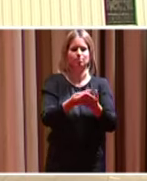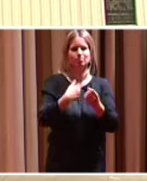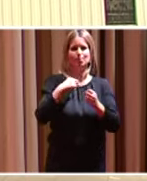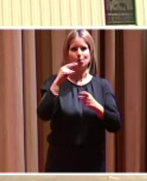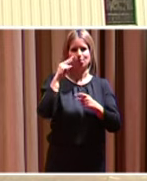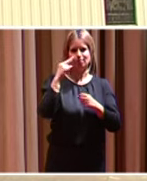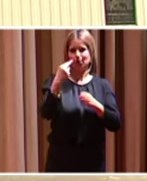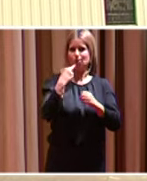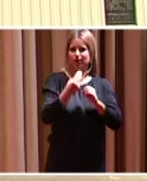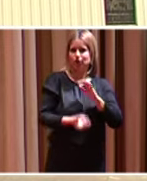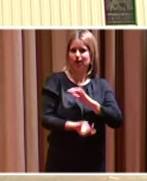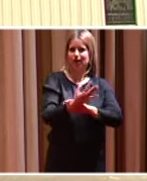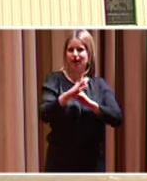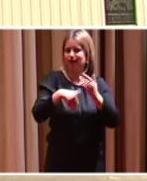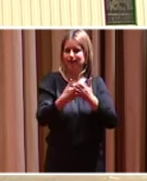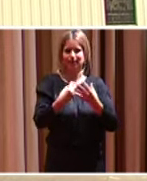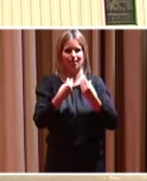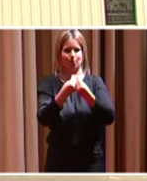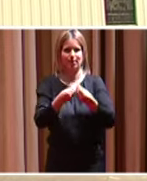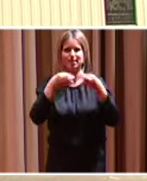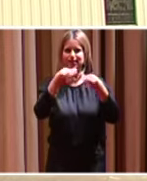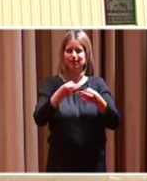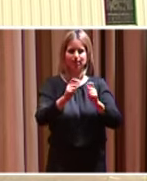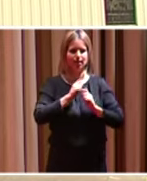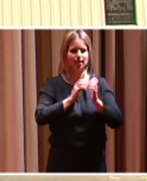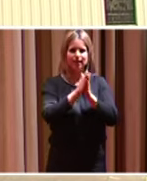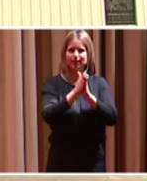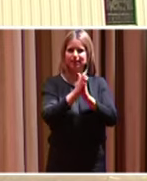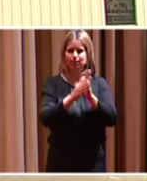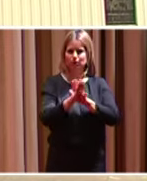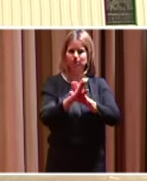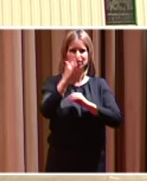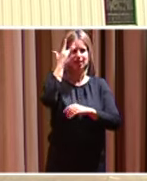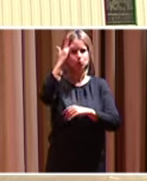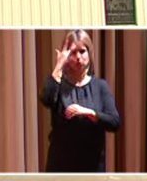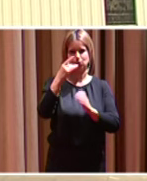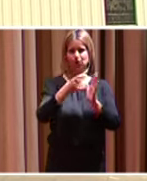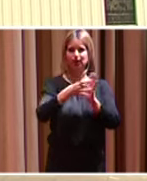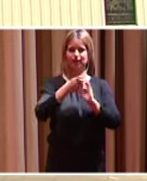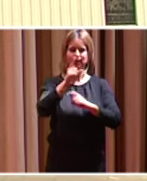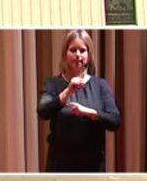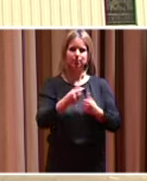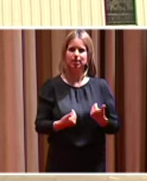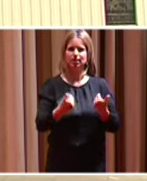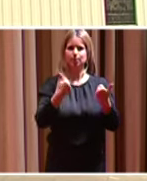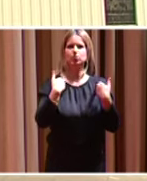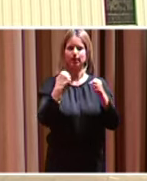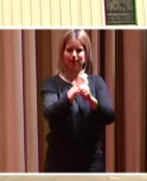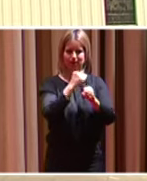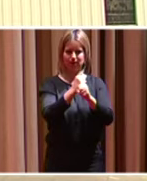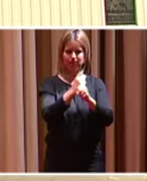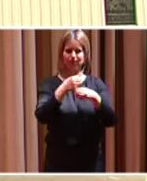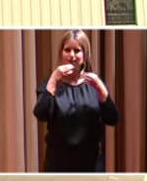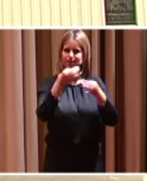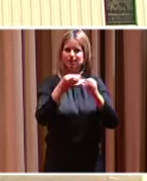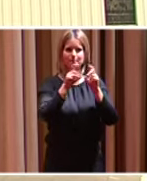nacer y que nos ha acompañado siempre. Es también un estímulo para seguir trabajando con ilusión, con calidad y con responsabilidad,